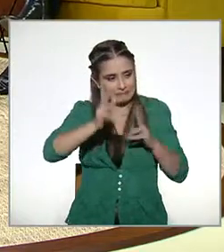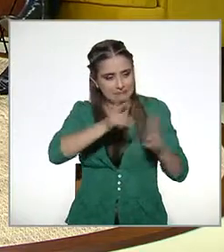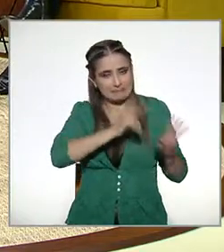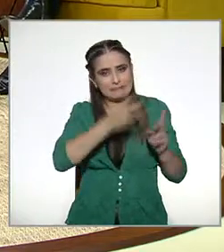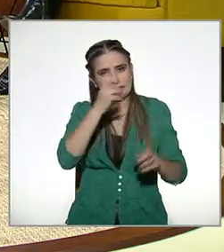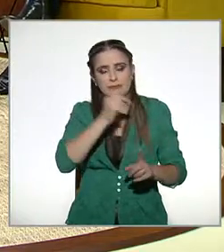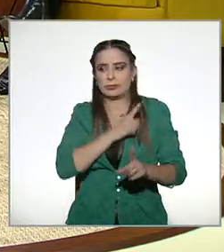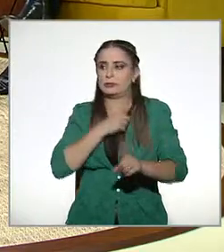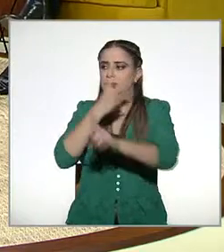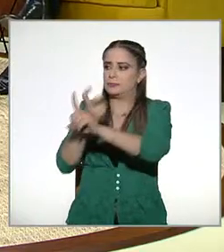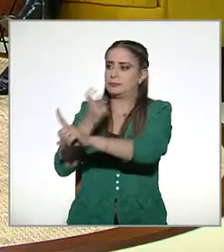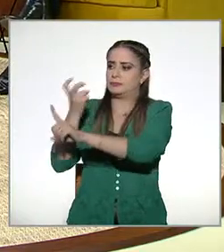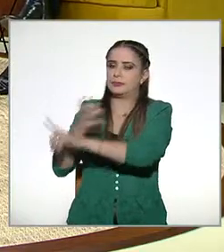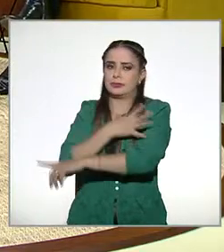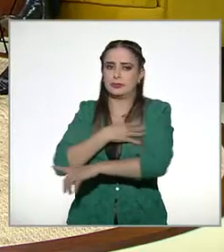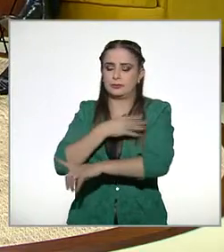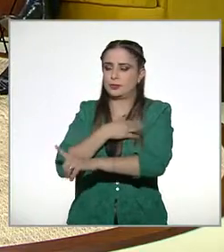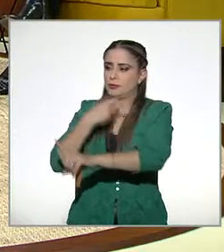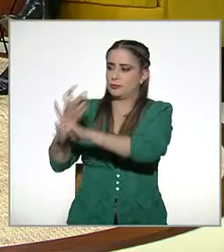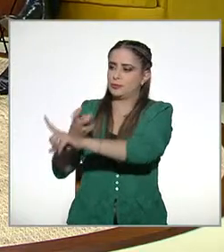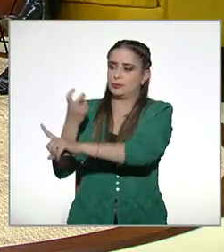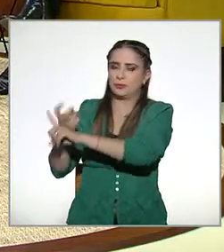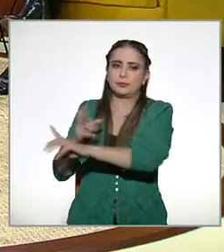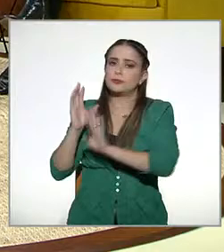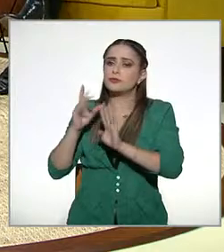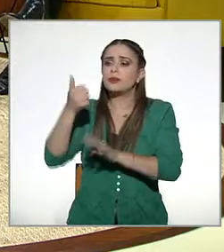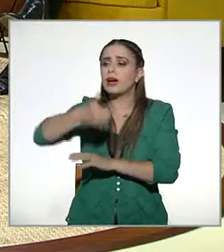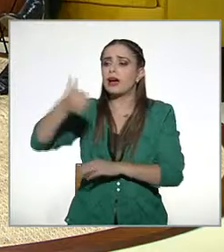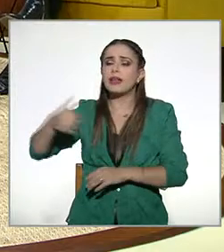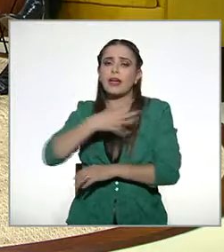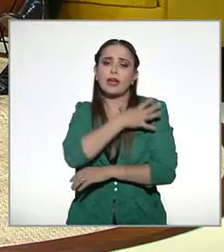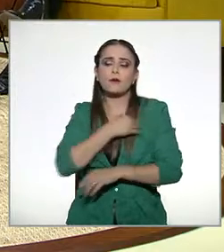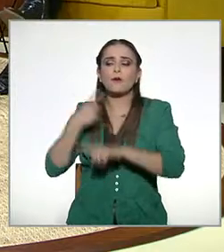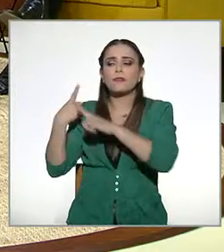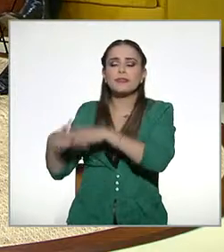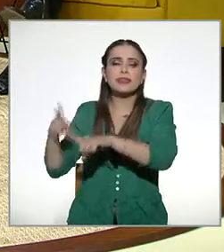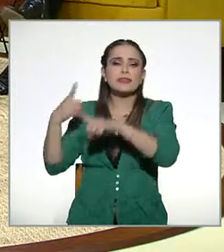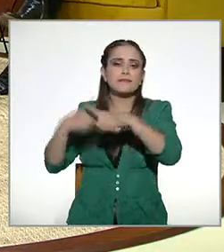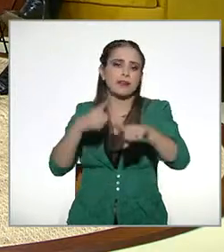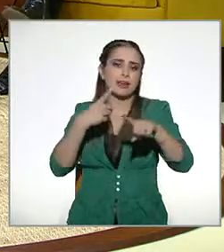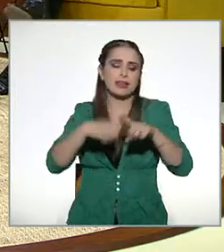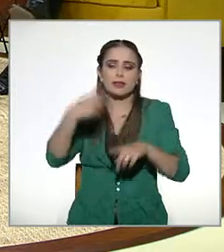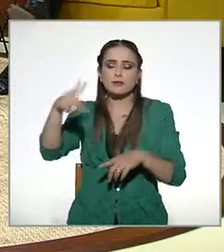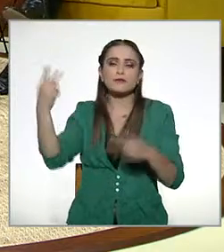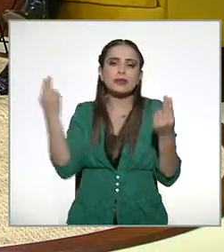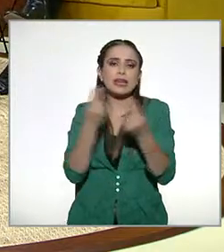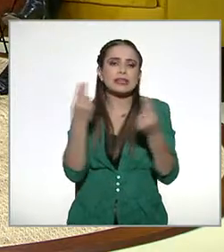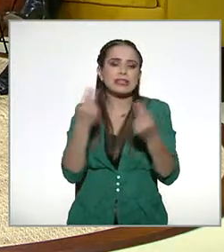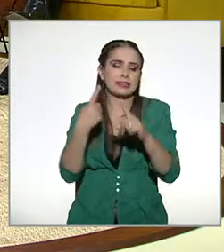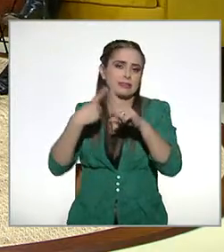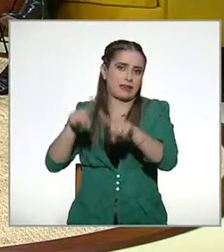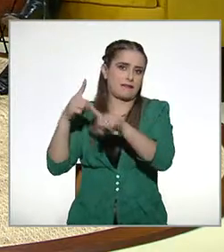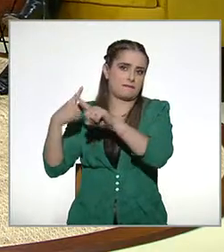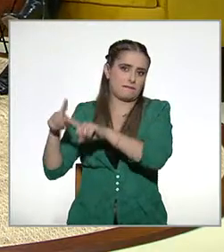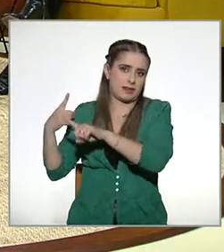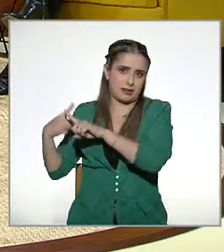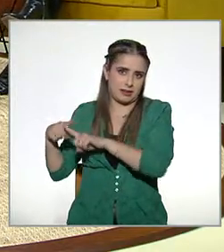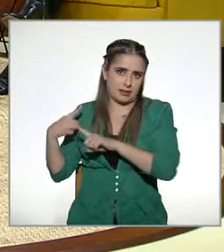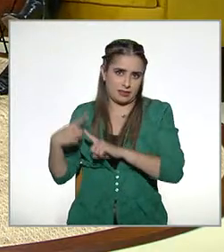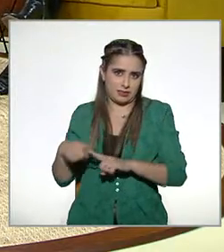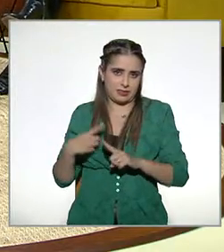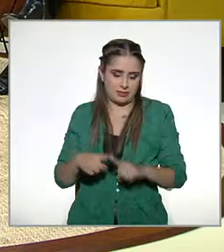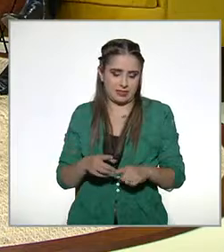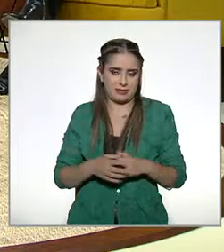no etiquetar a los hijos a entender que cada hijo es diferente y requiere cosas distintas a ver qué cosas estamos